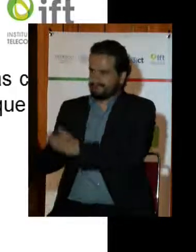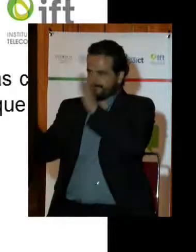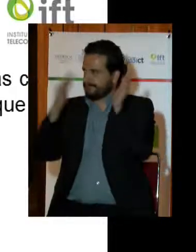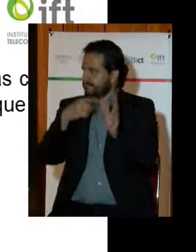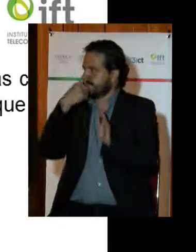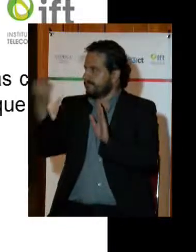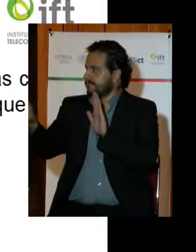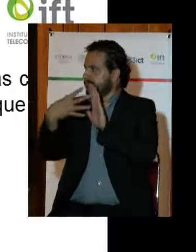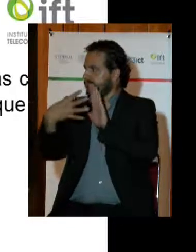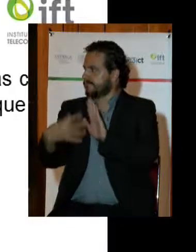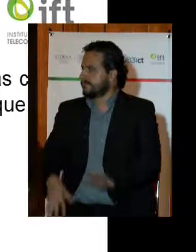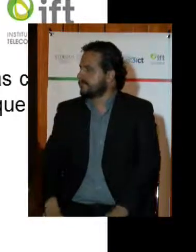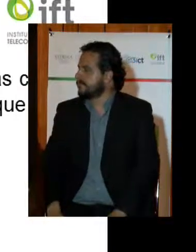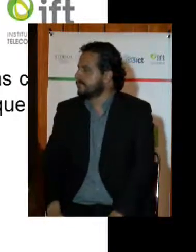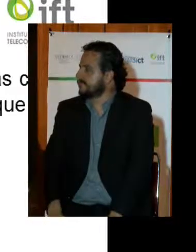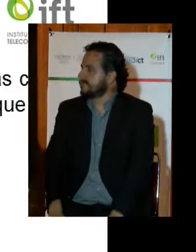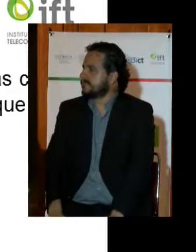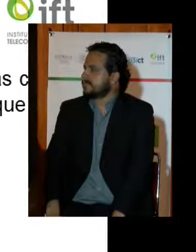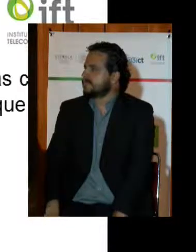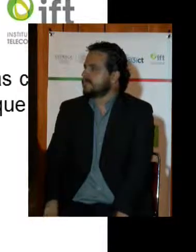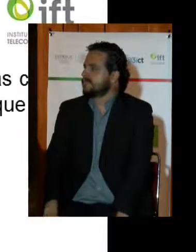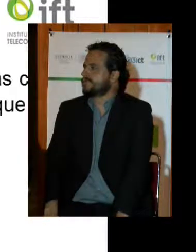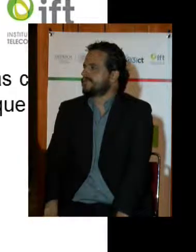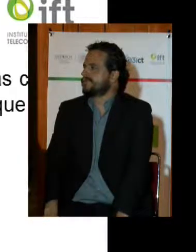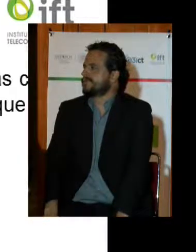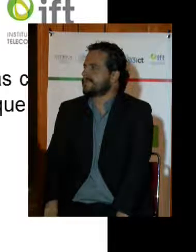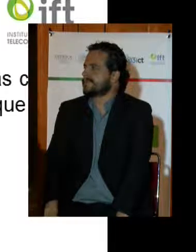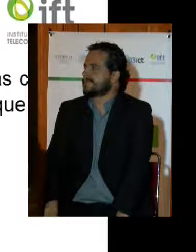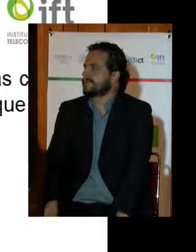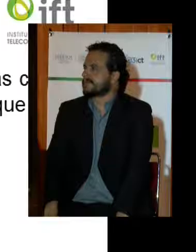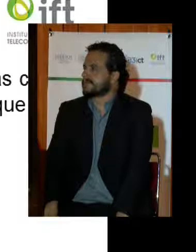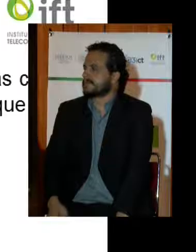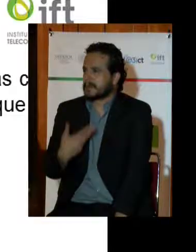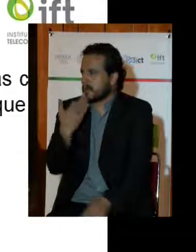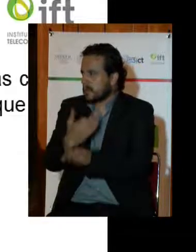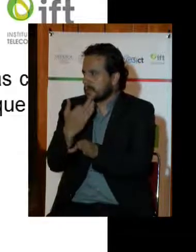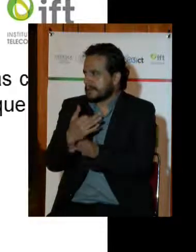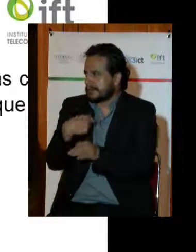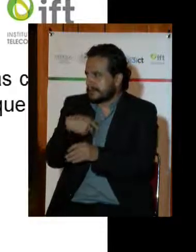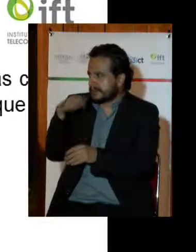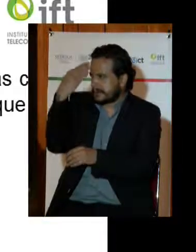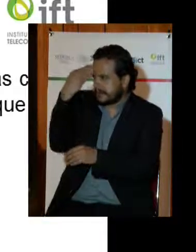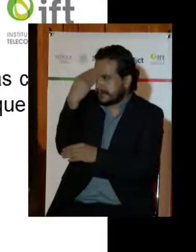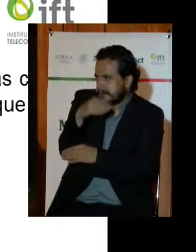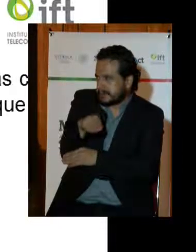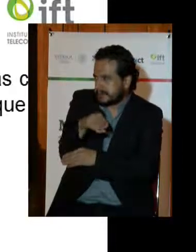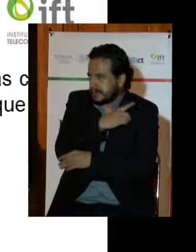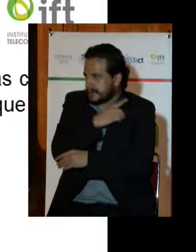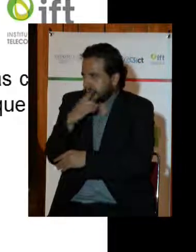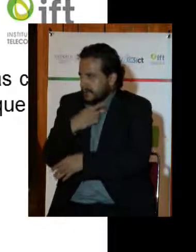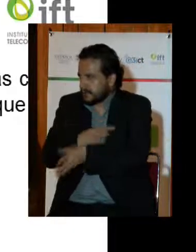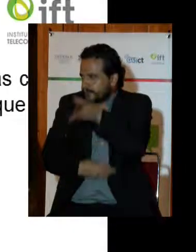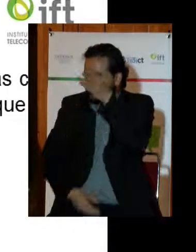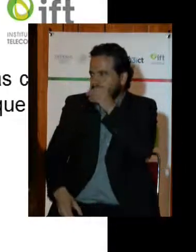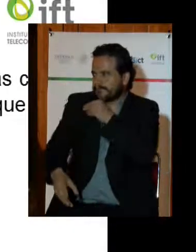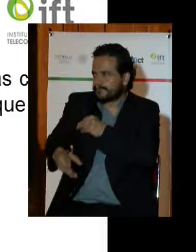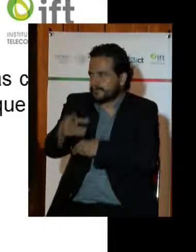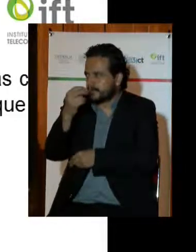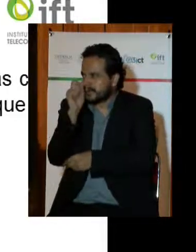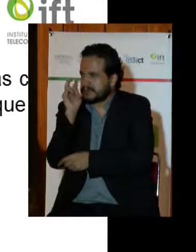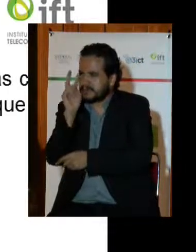De lo que digo yo, y sé que tenemos mucho que aprender, como no usar estas letras blancas,